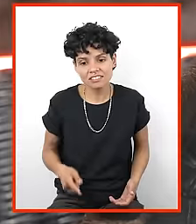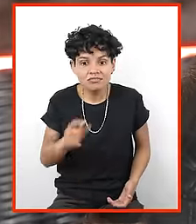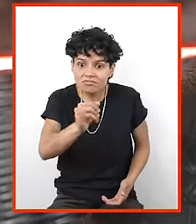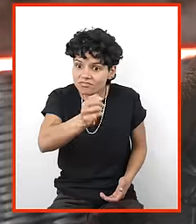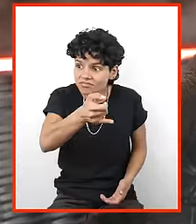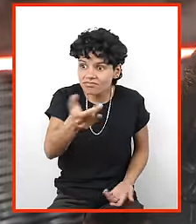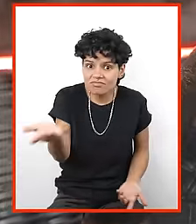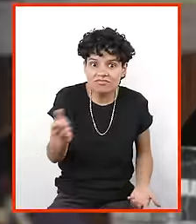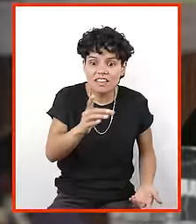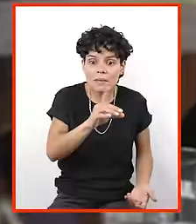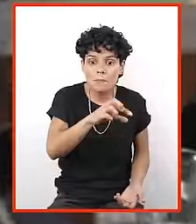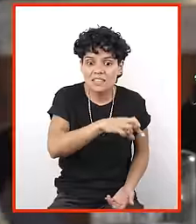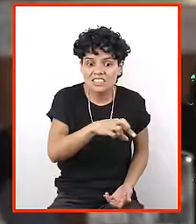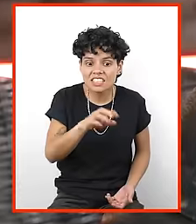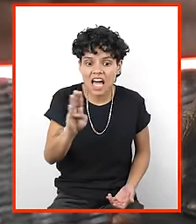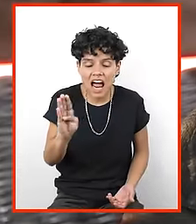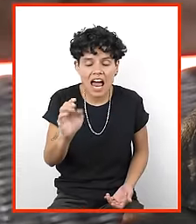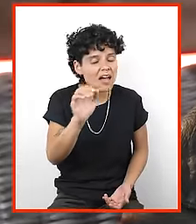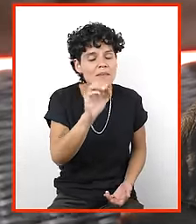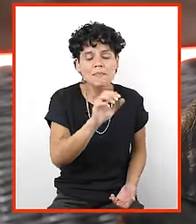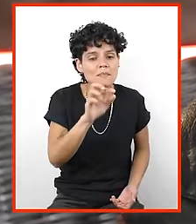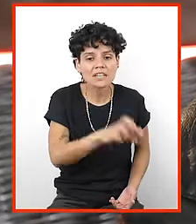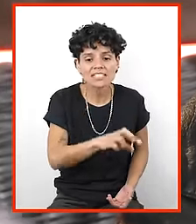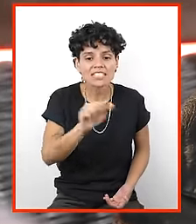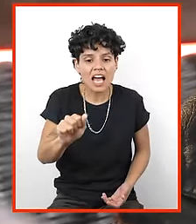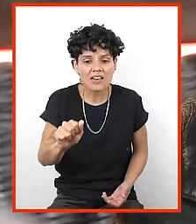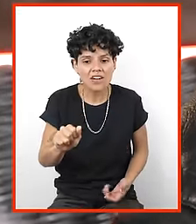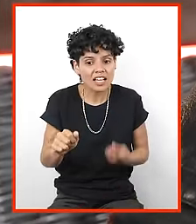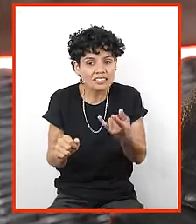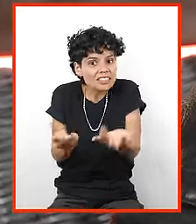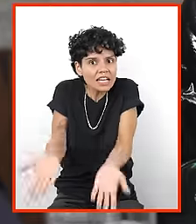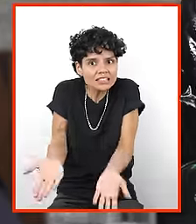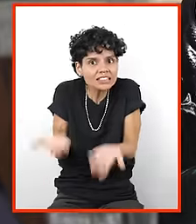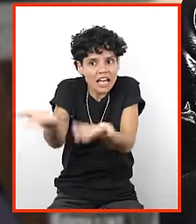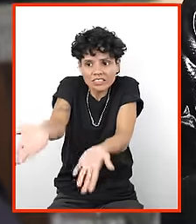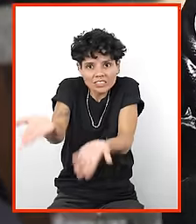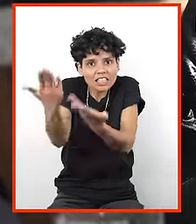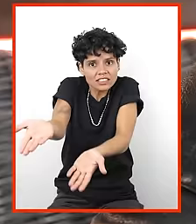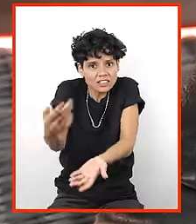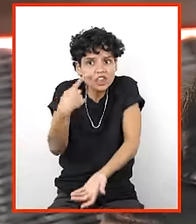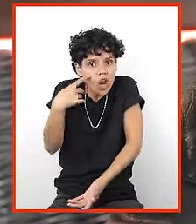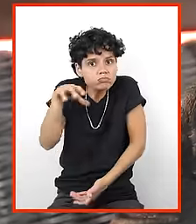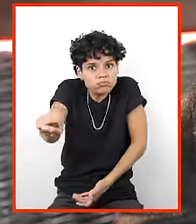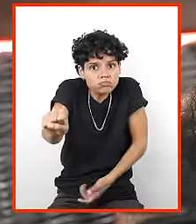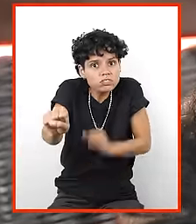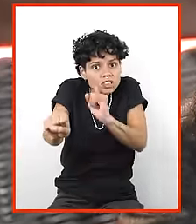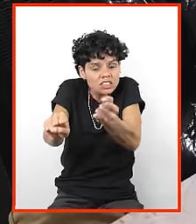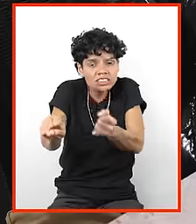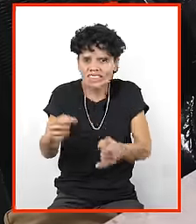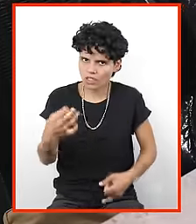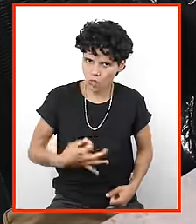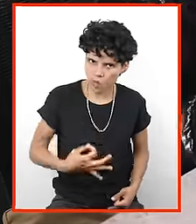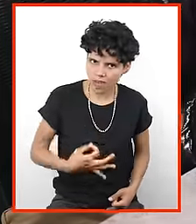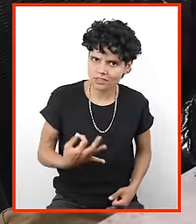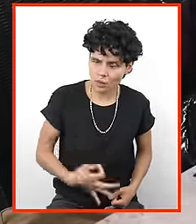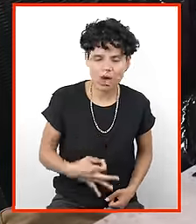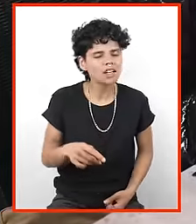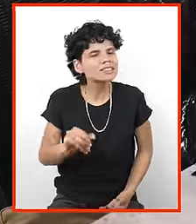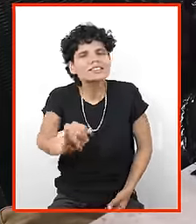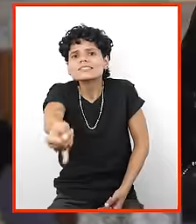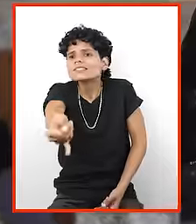es la princesa Alba. Es la princesa Alba. ¿Qué weá? ¿Estás segura? Sí. ¿Estás segura?